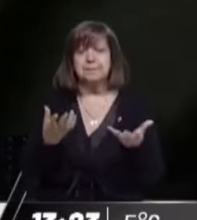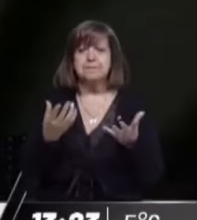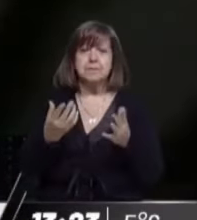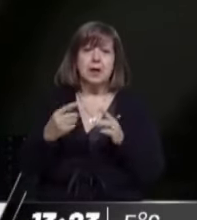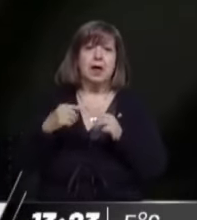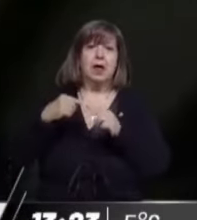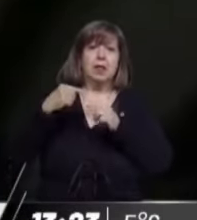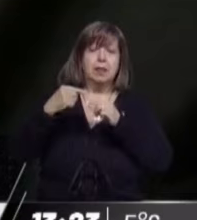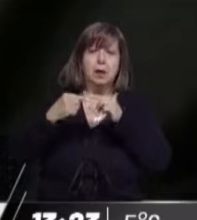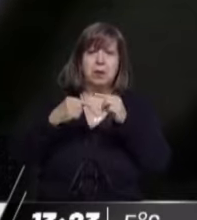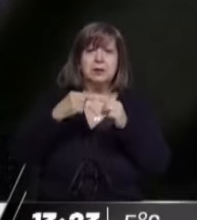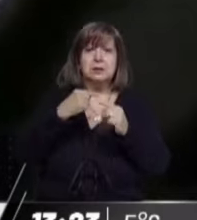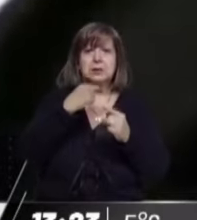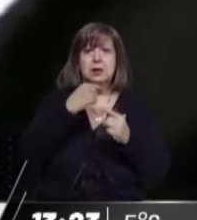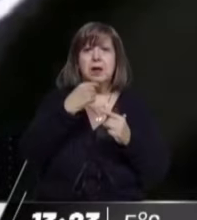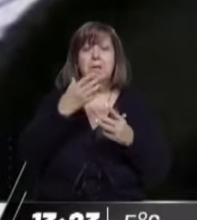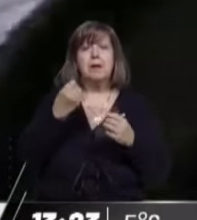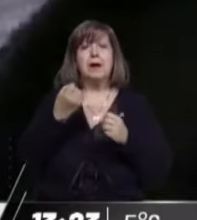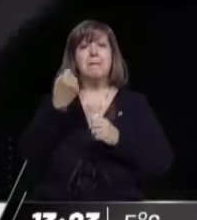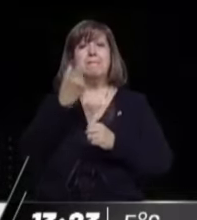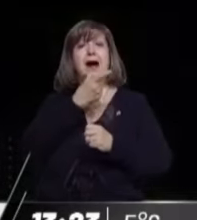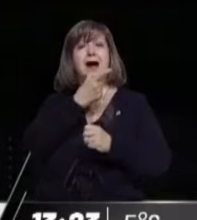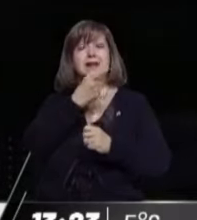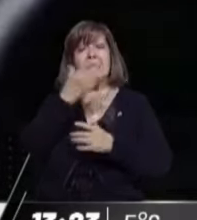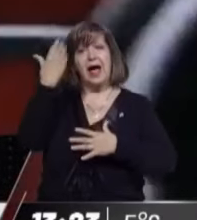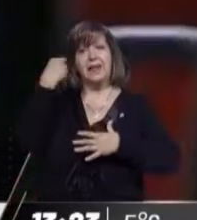comenzó siendo una simple glipetikoweqrrrevo